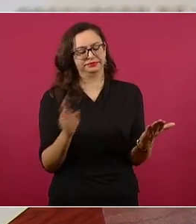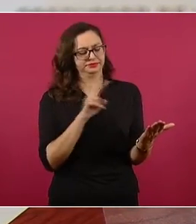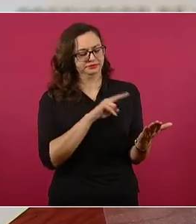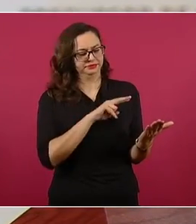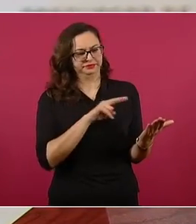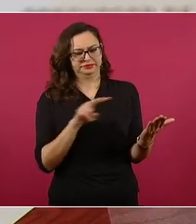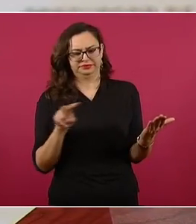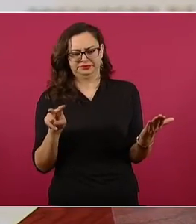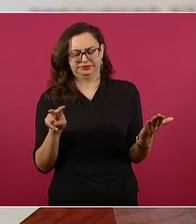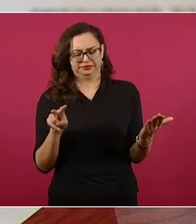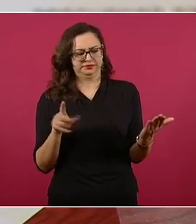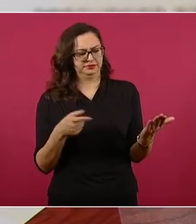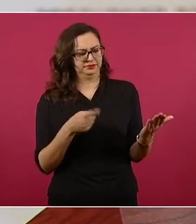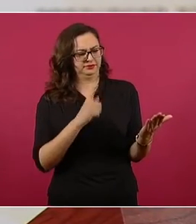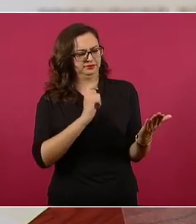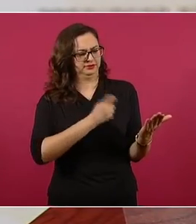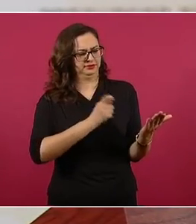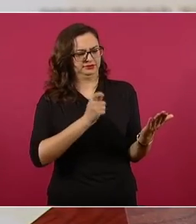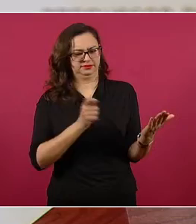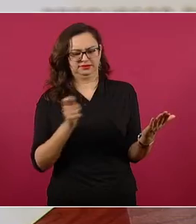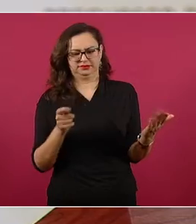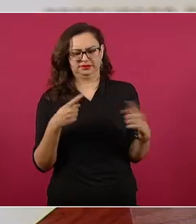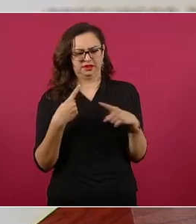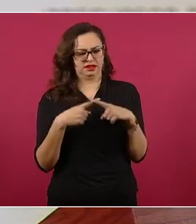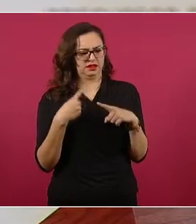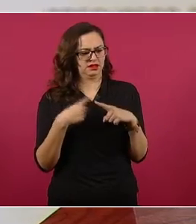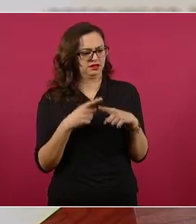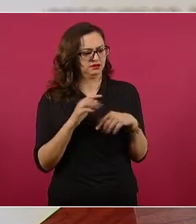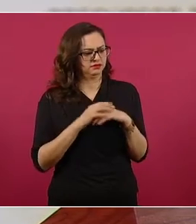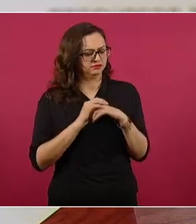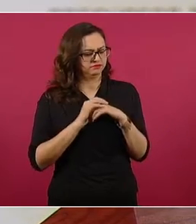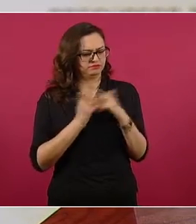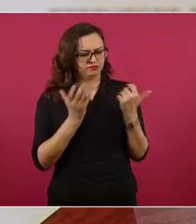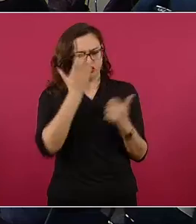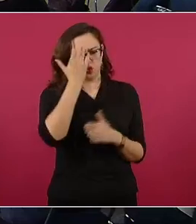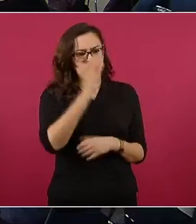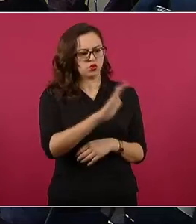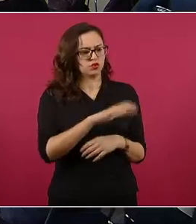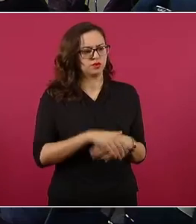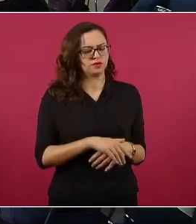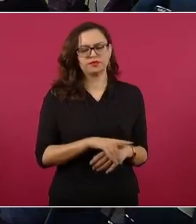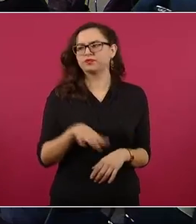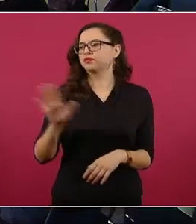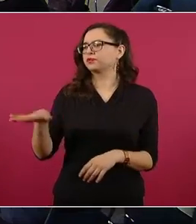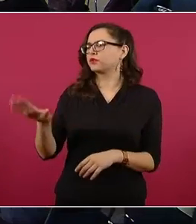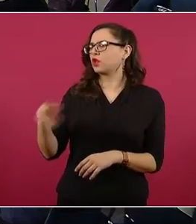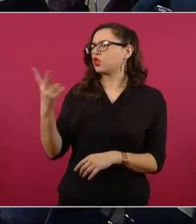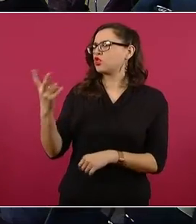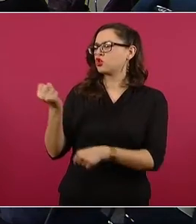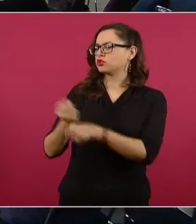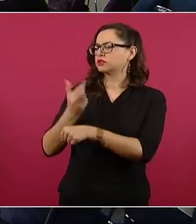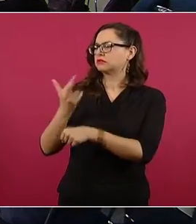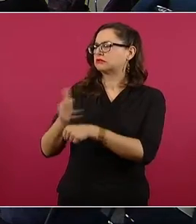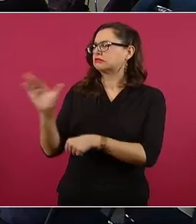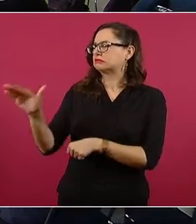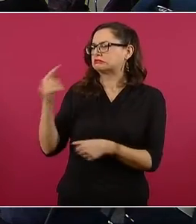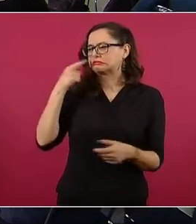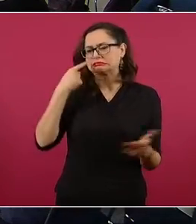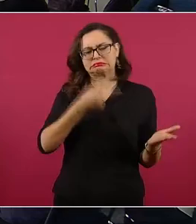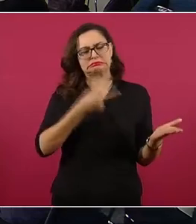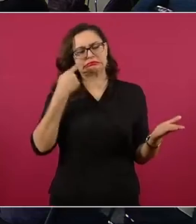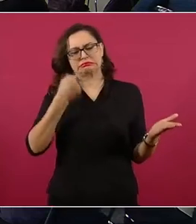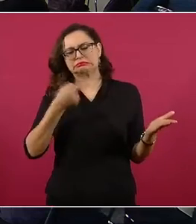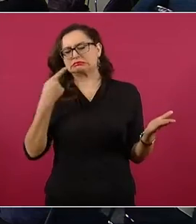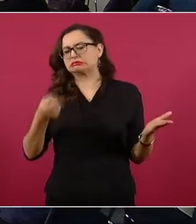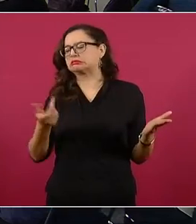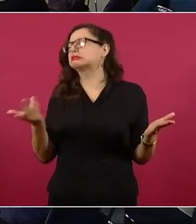pido opinión a dos secretarios y los dos coinciden, eso fue